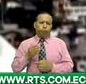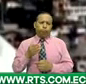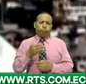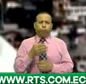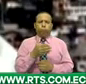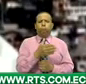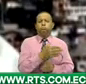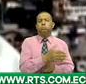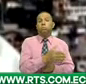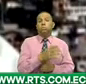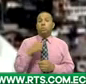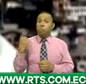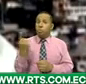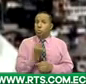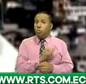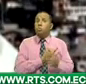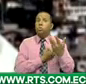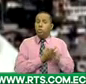más